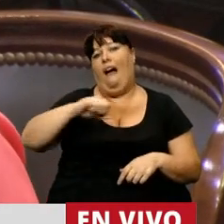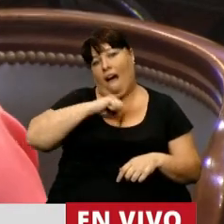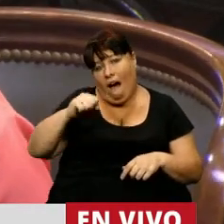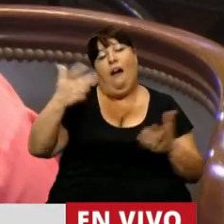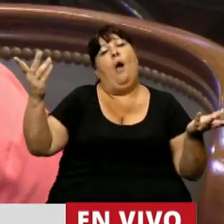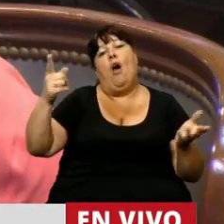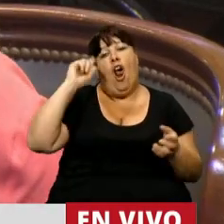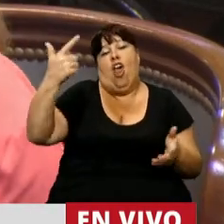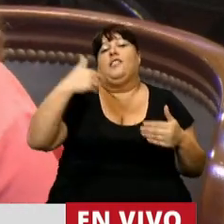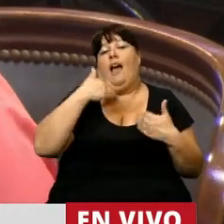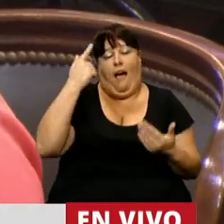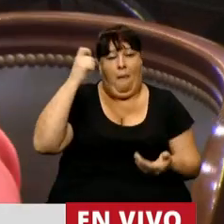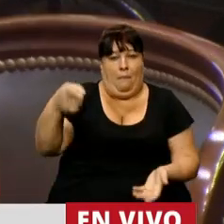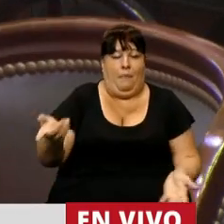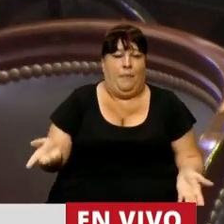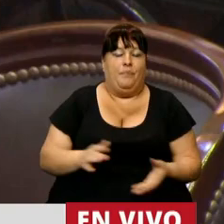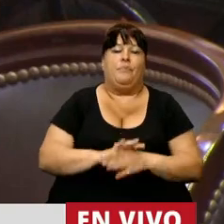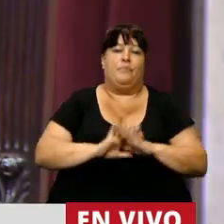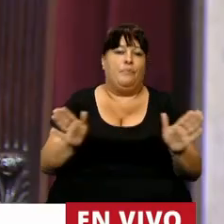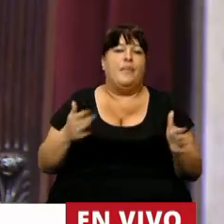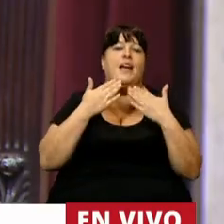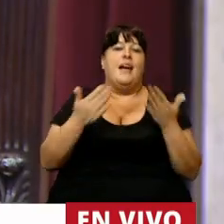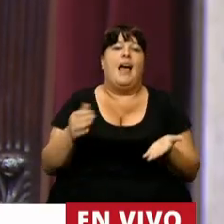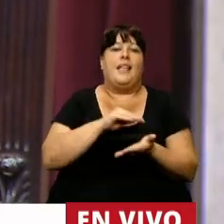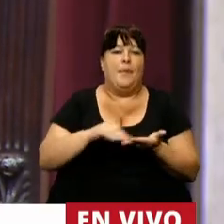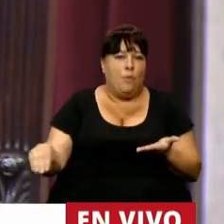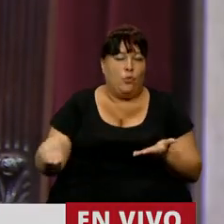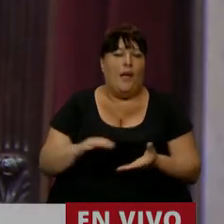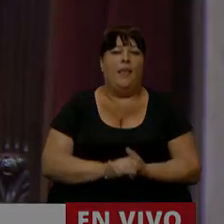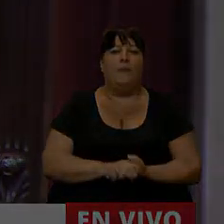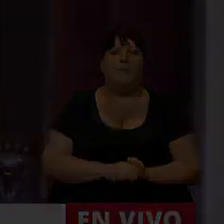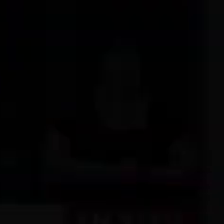catalán y que la inocencia les valga. Gracias, diputada Campagnoli.